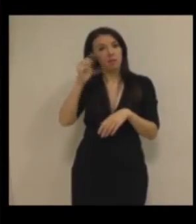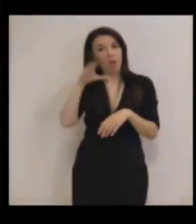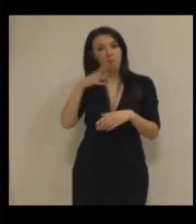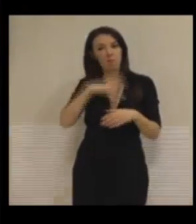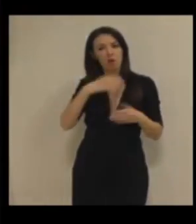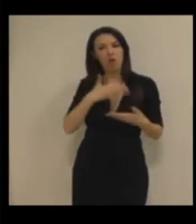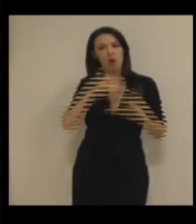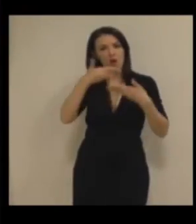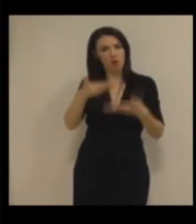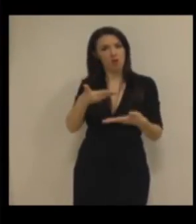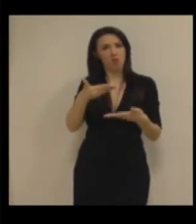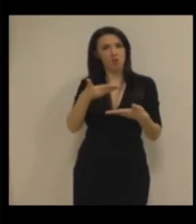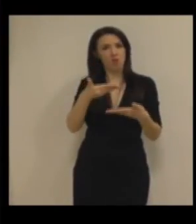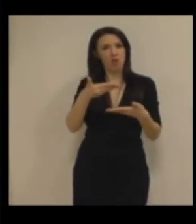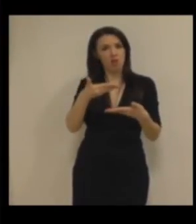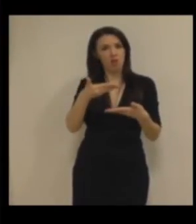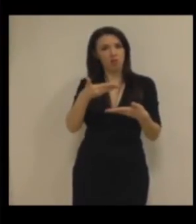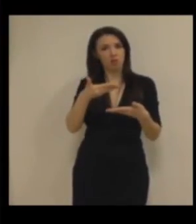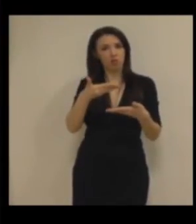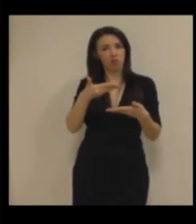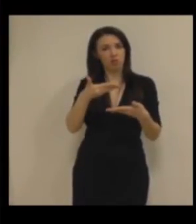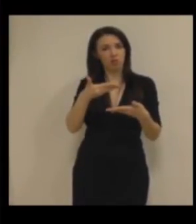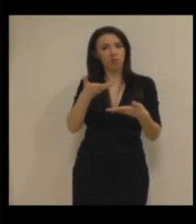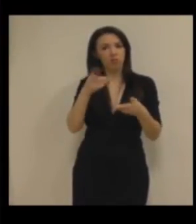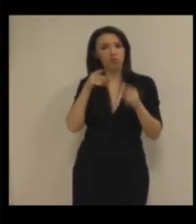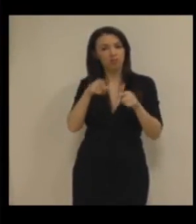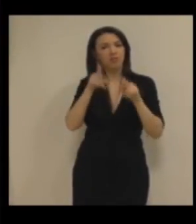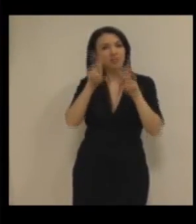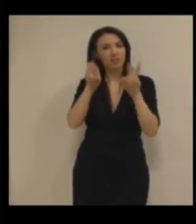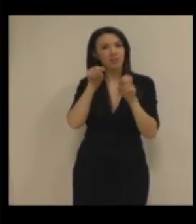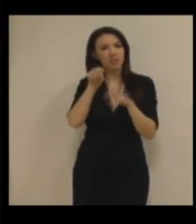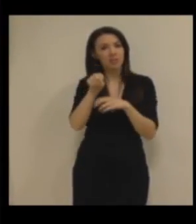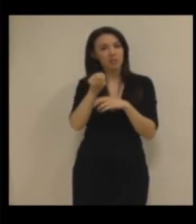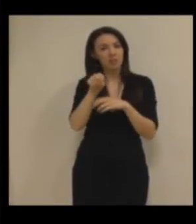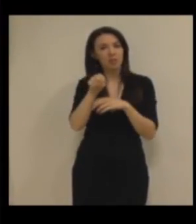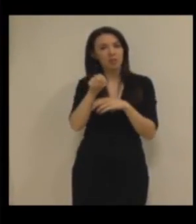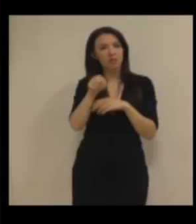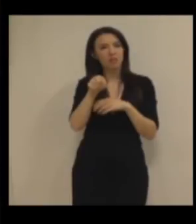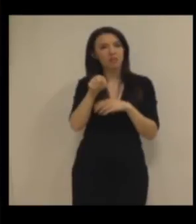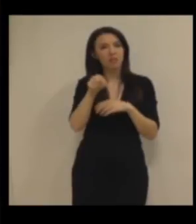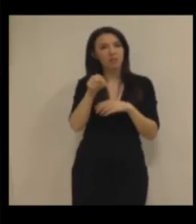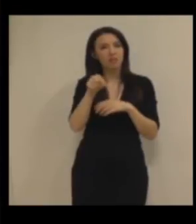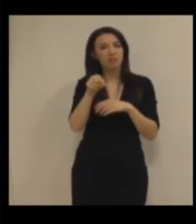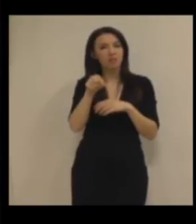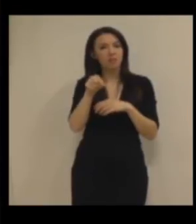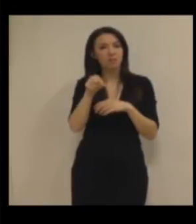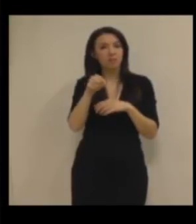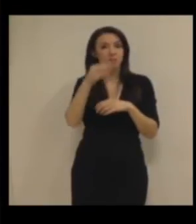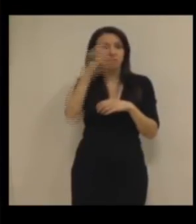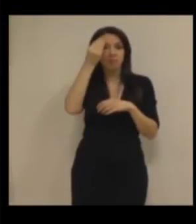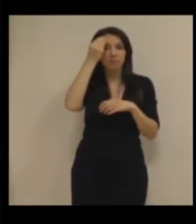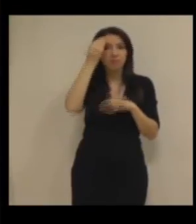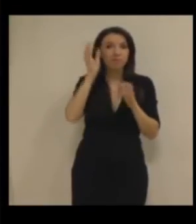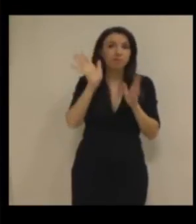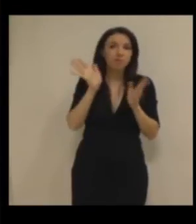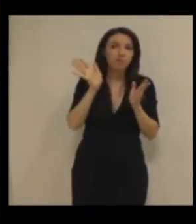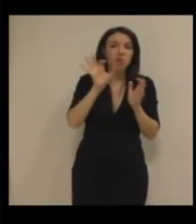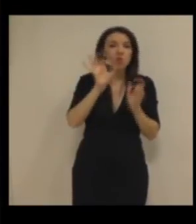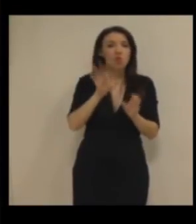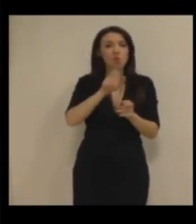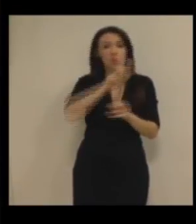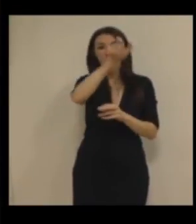ayudar en este sentido. Creo que es igual que el ciudadano tiene